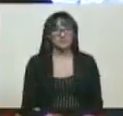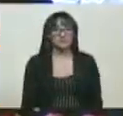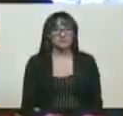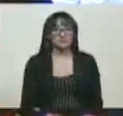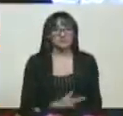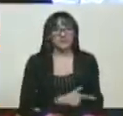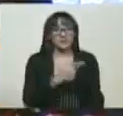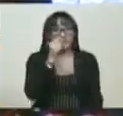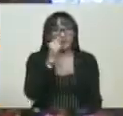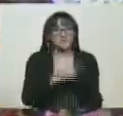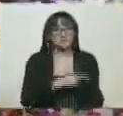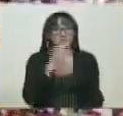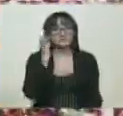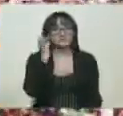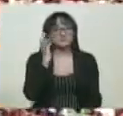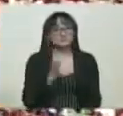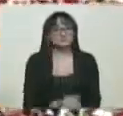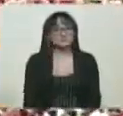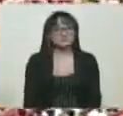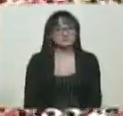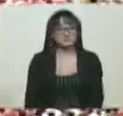y hermanas.